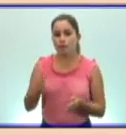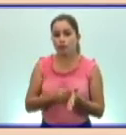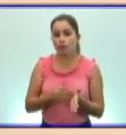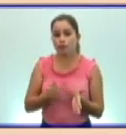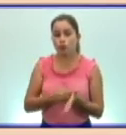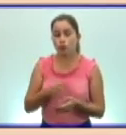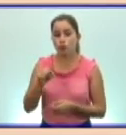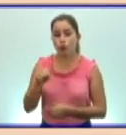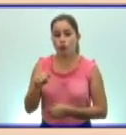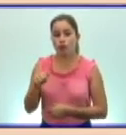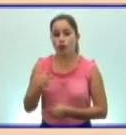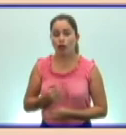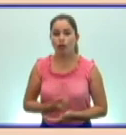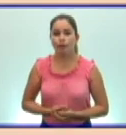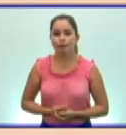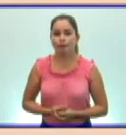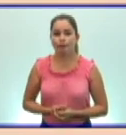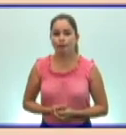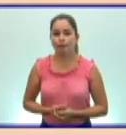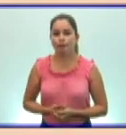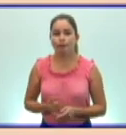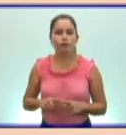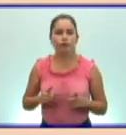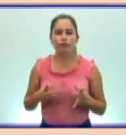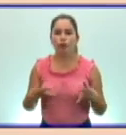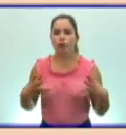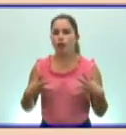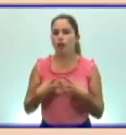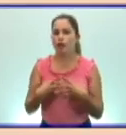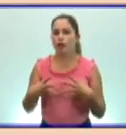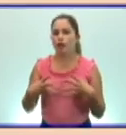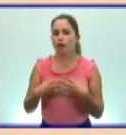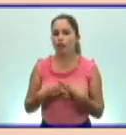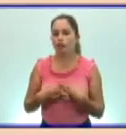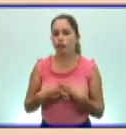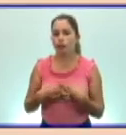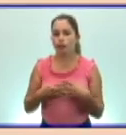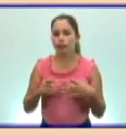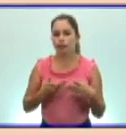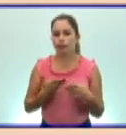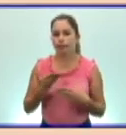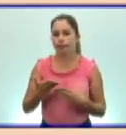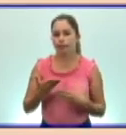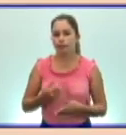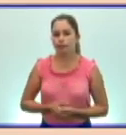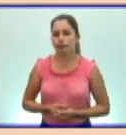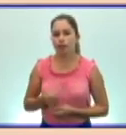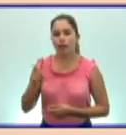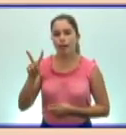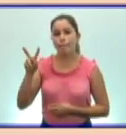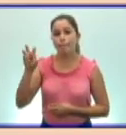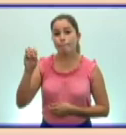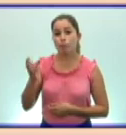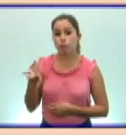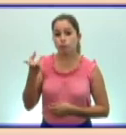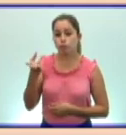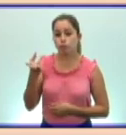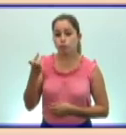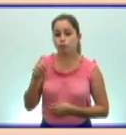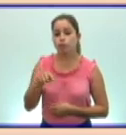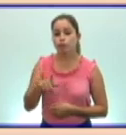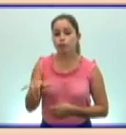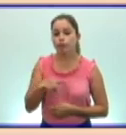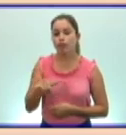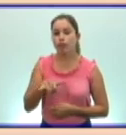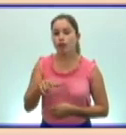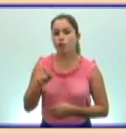este caso. Pues entonces la relación tendríamos lo siguiente, que el volumen va a ser igual a la